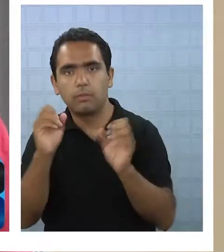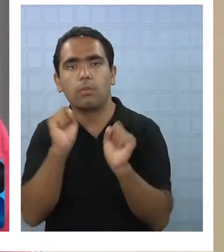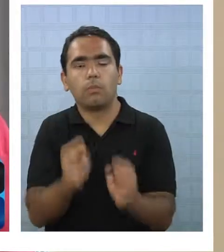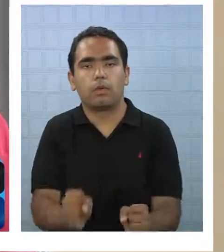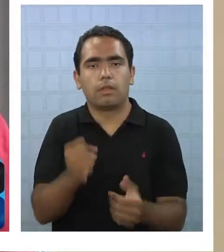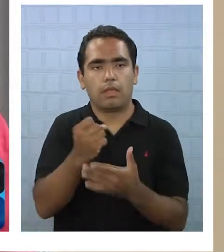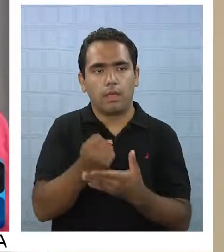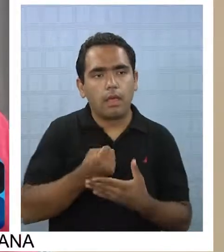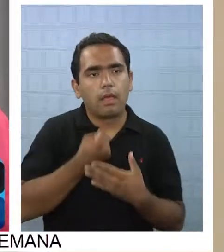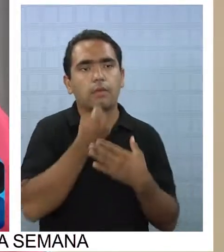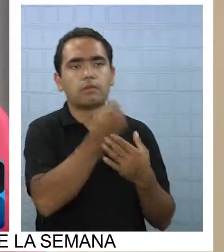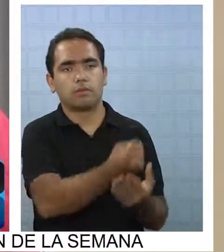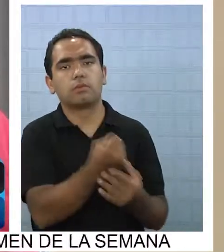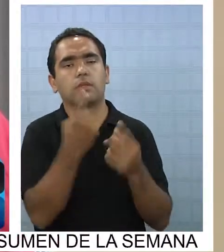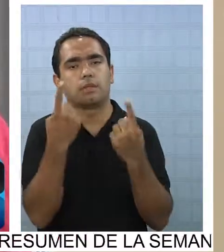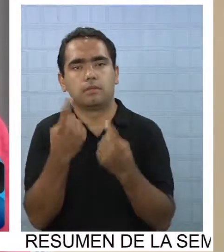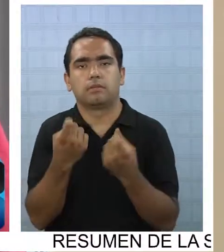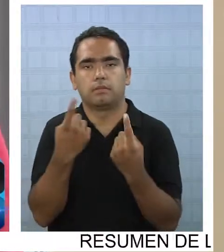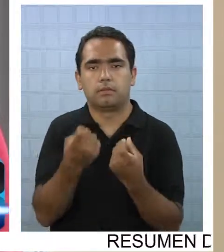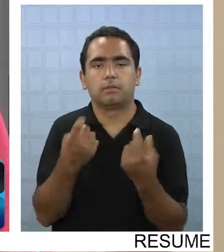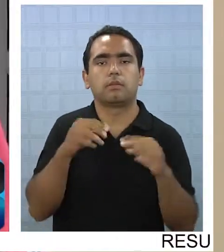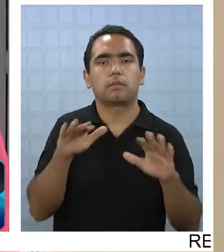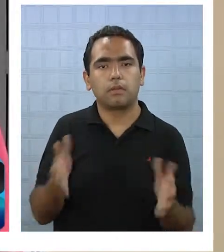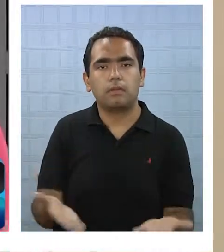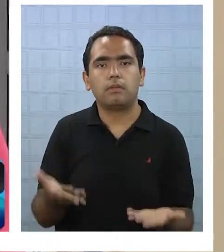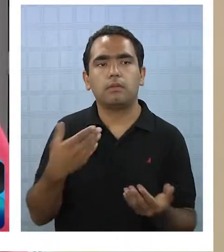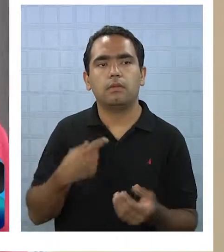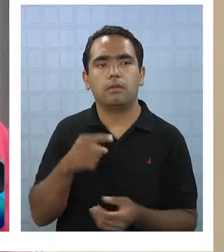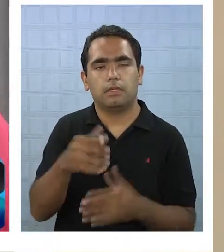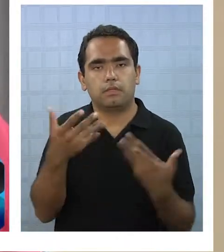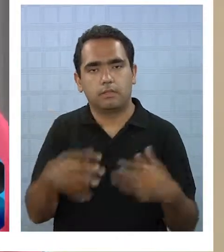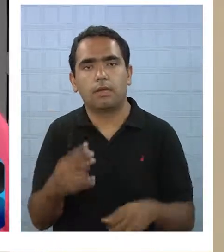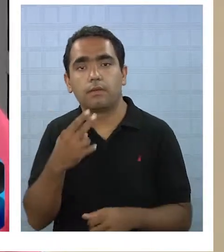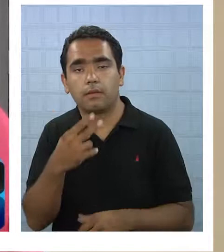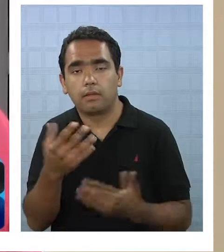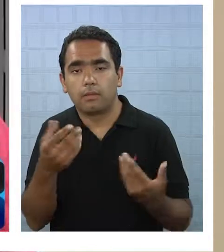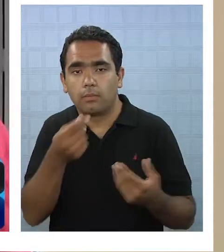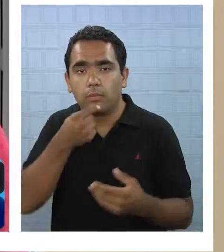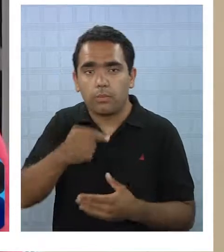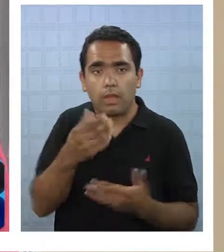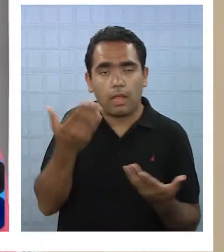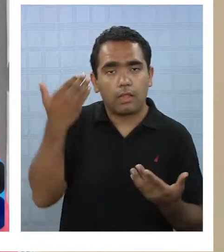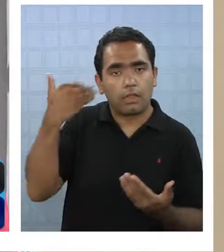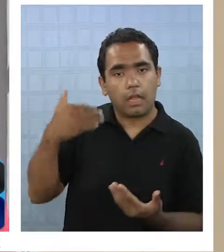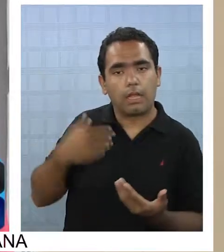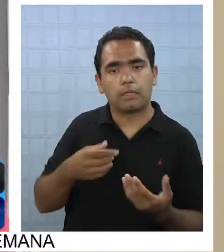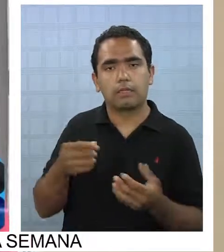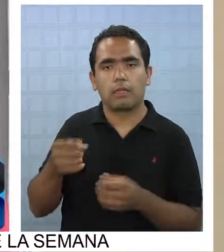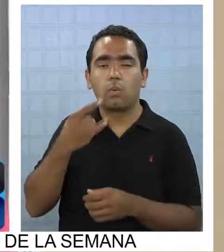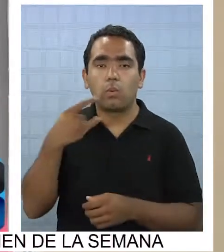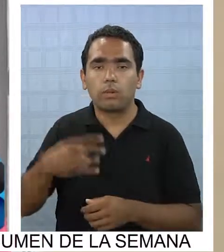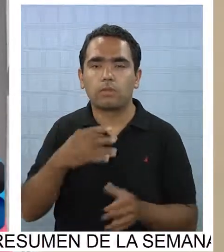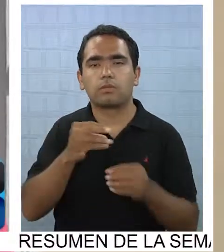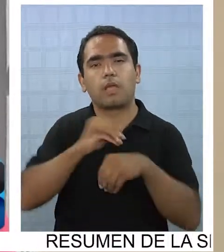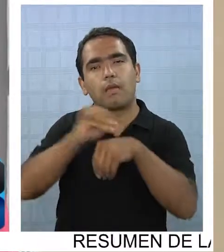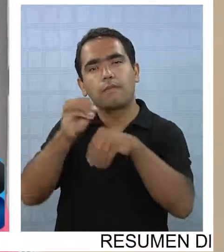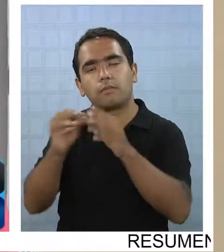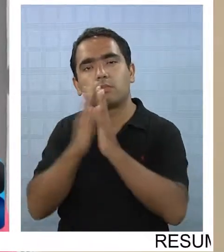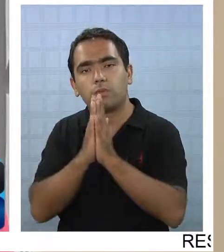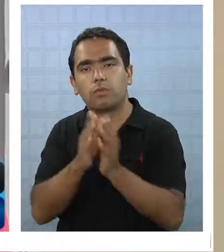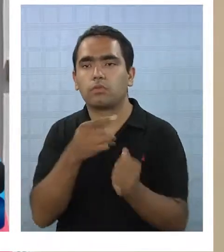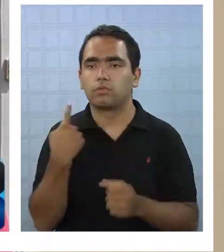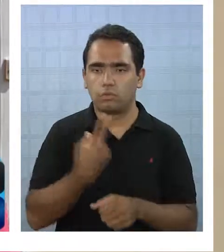llevar una ayuda tan necesaria en estos momentos sobre todo recién vivida la emergencia y en razón de eso quiero llamarle y decir que estamos